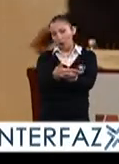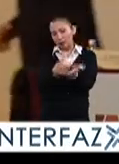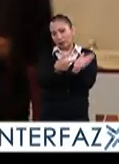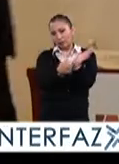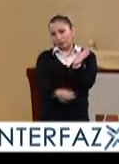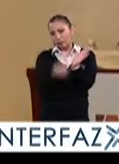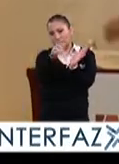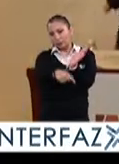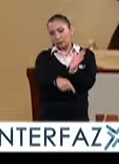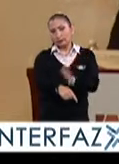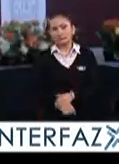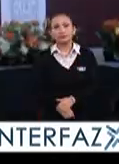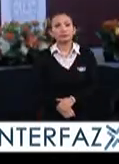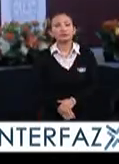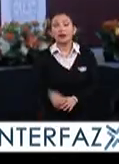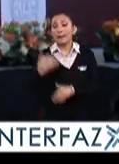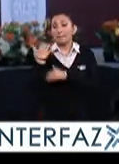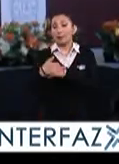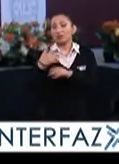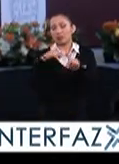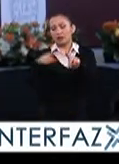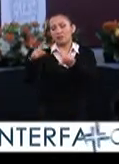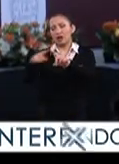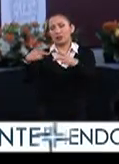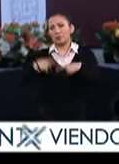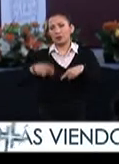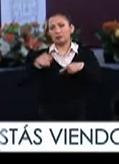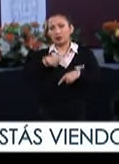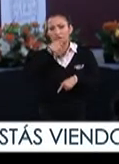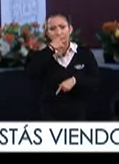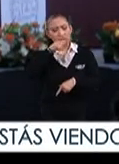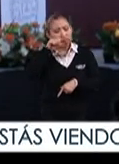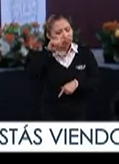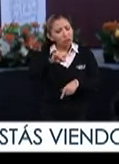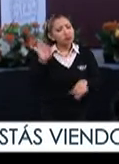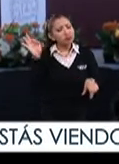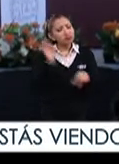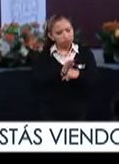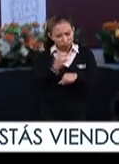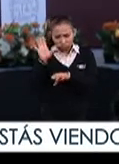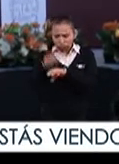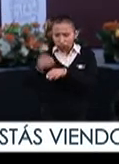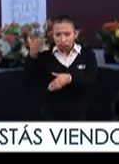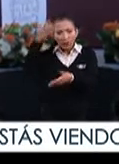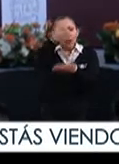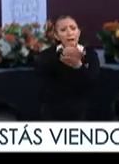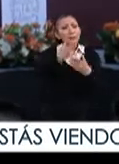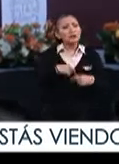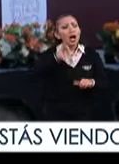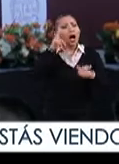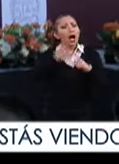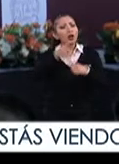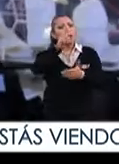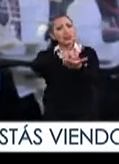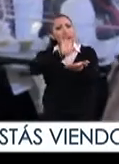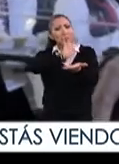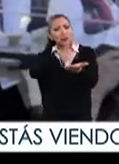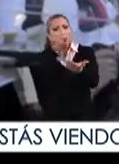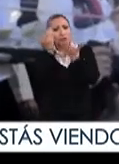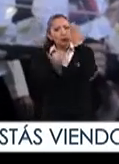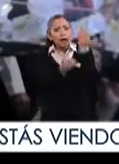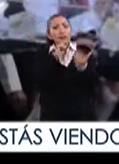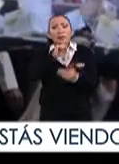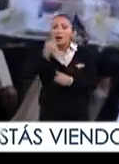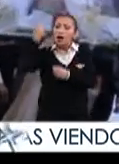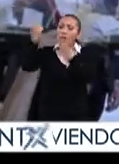se hicieron presentes. En tanto que diversos actores se pronunciaron por garantizar el acceso a personas con alguna discapacidad, así